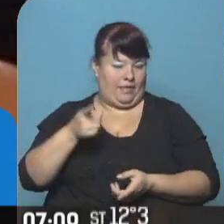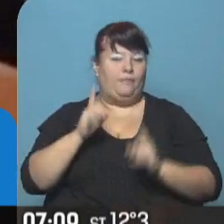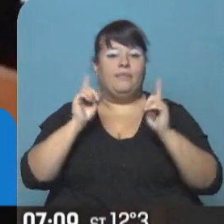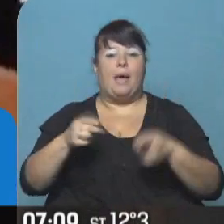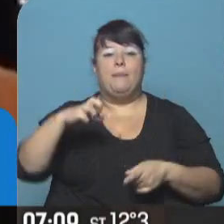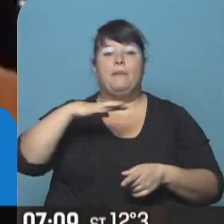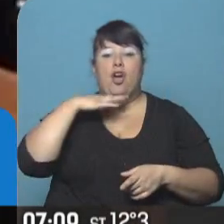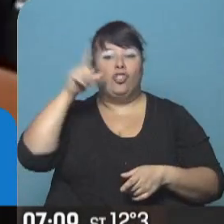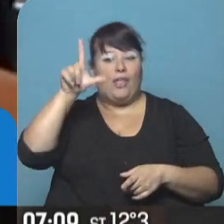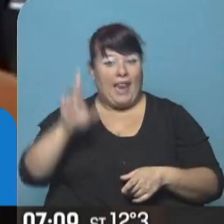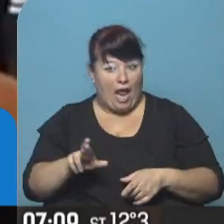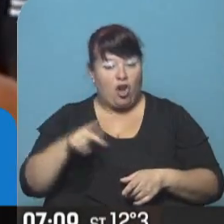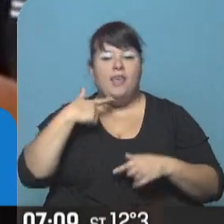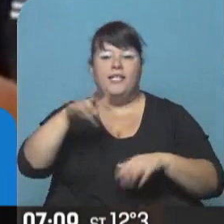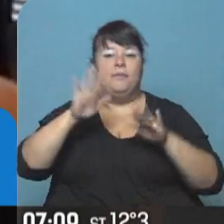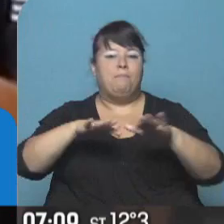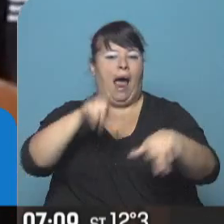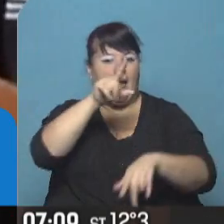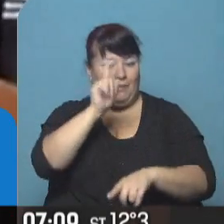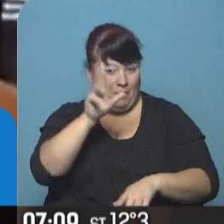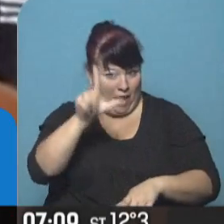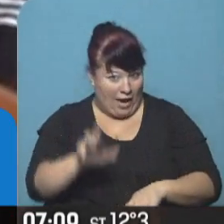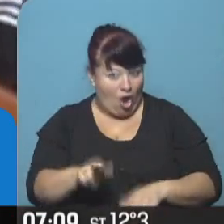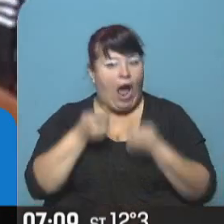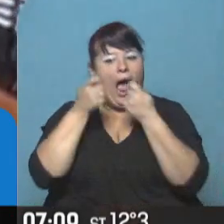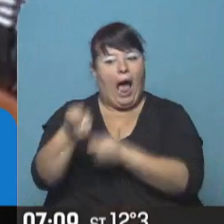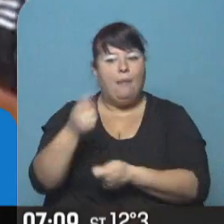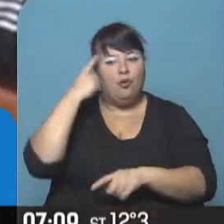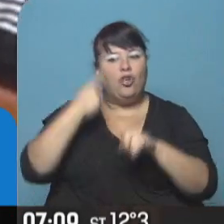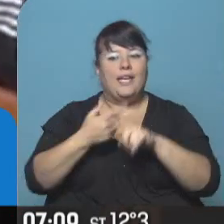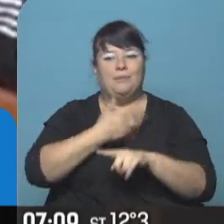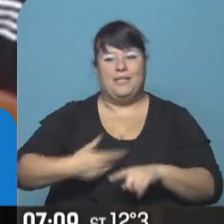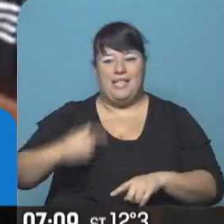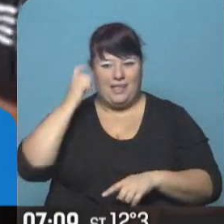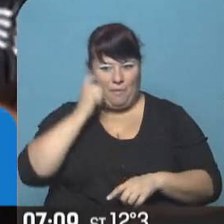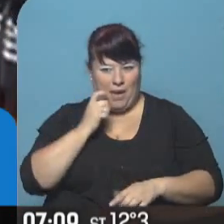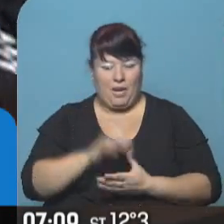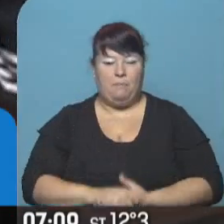Además, el PJ riojano anunció una marcha en la provincia en apoyo al exmandatario.